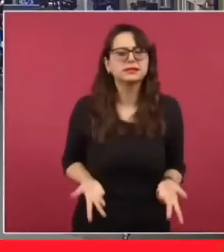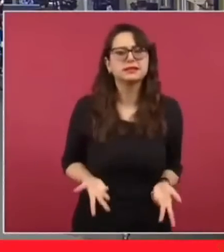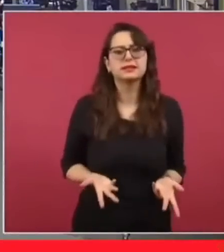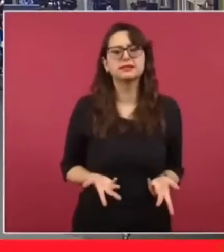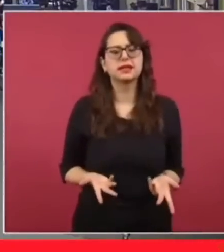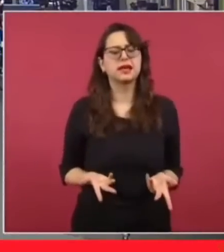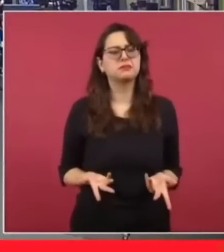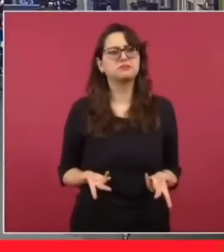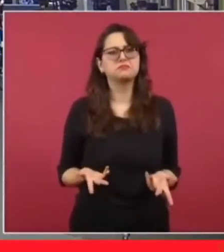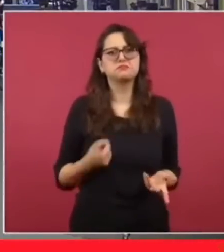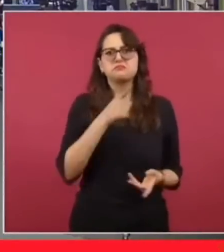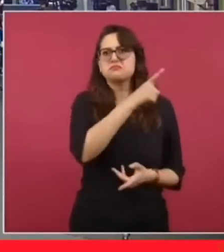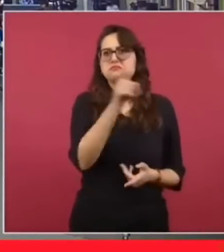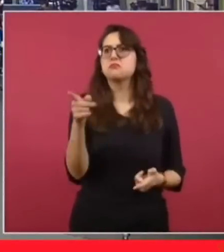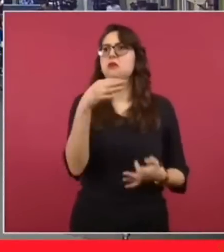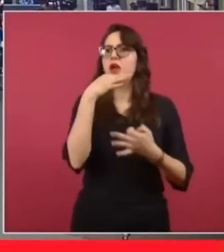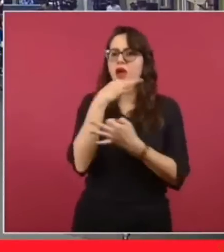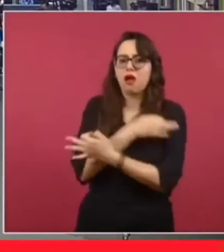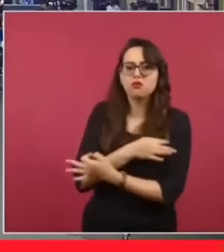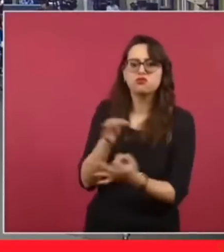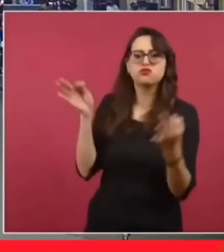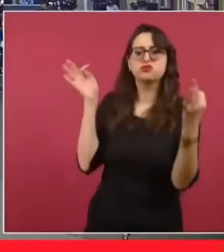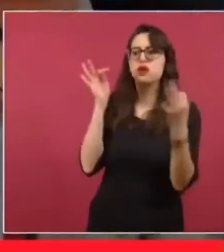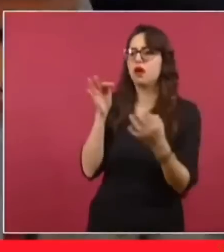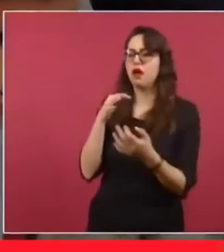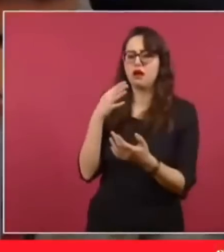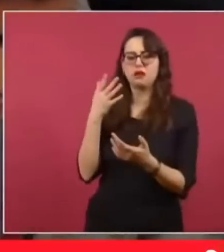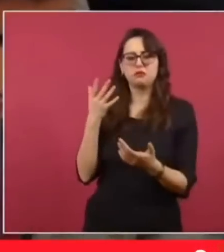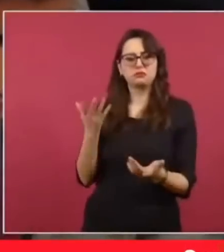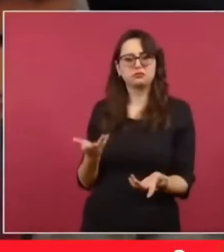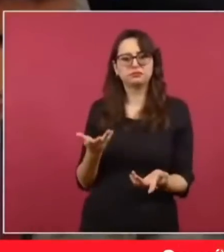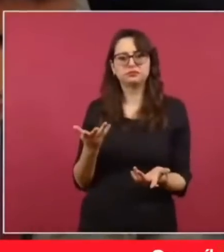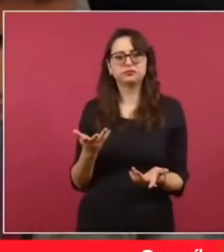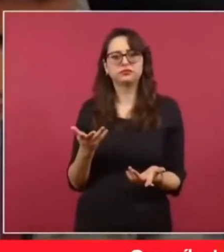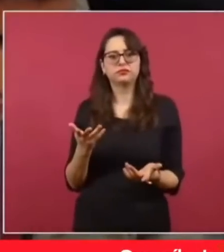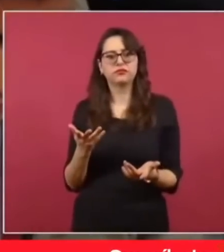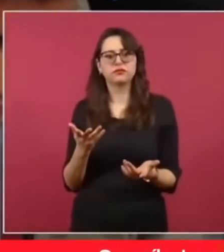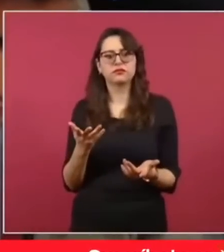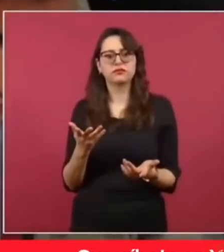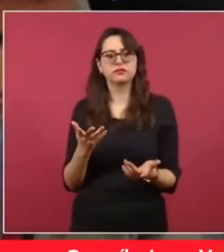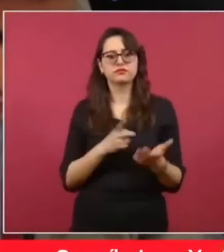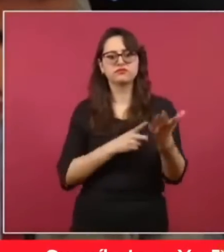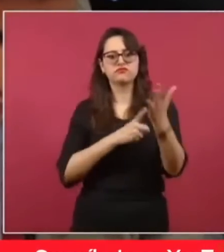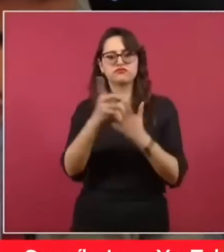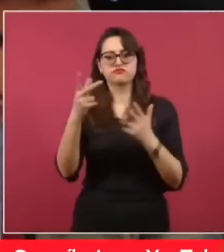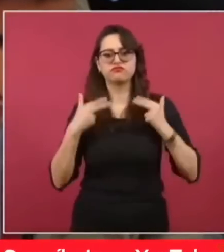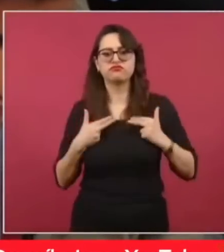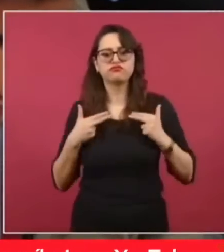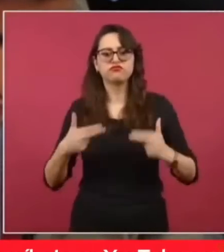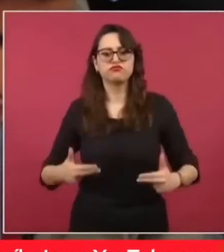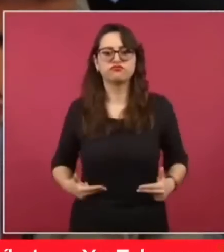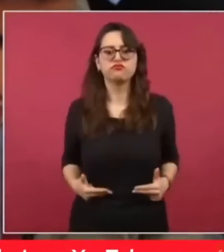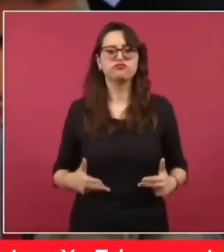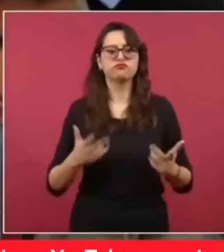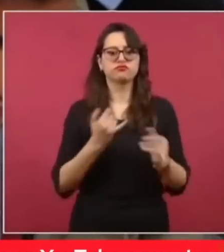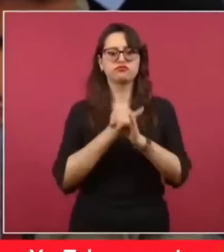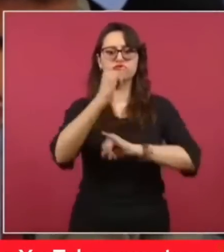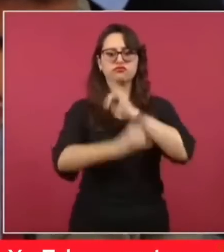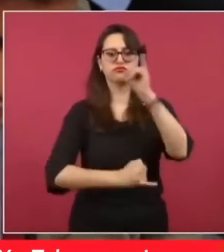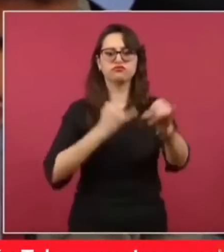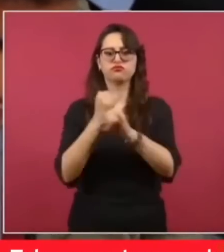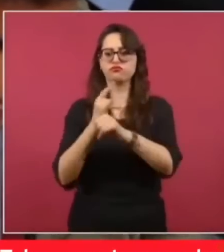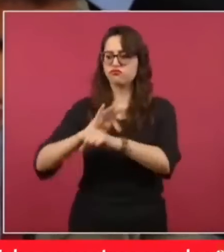del secretario general de la ONU o de los organismos defensores de derechos humanos a nivel